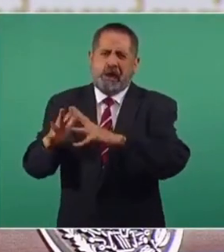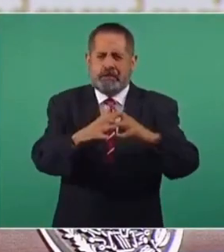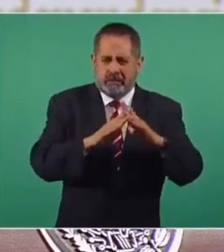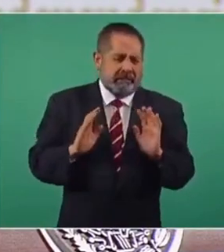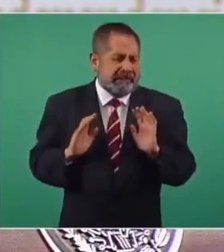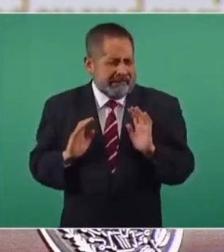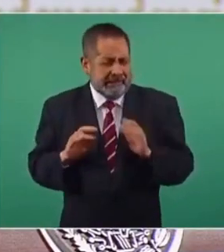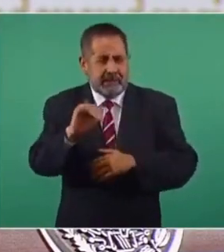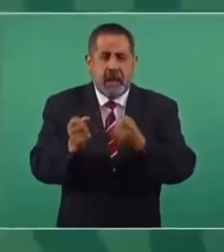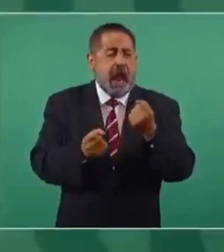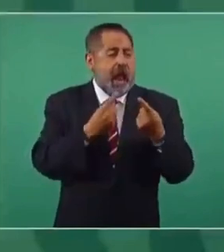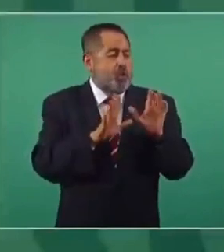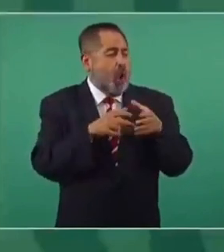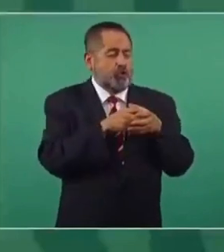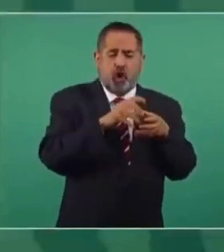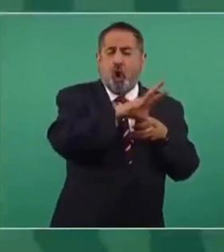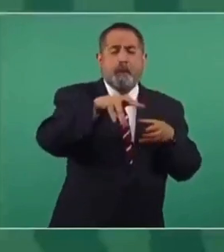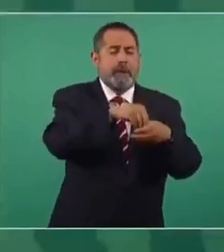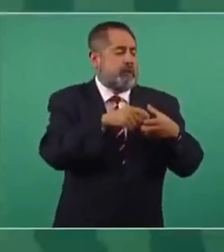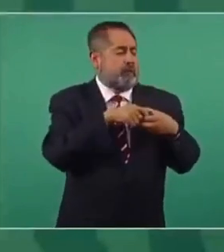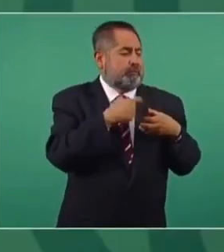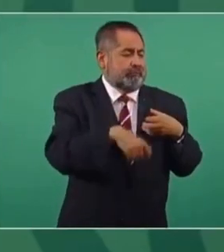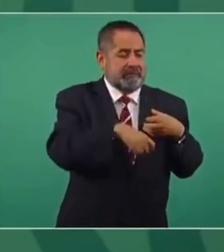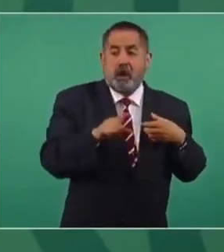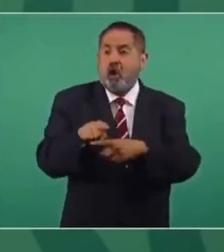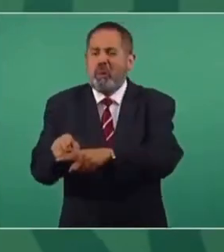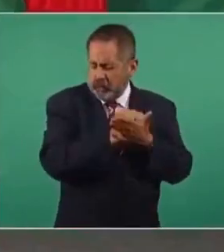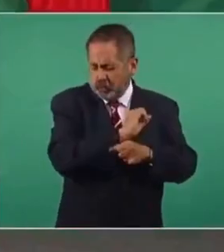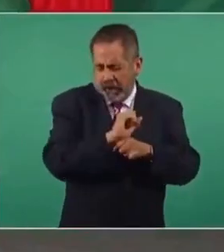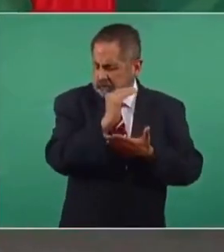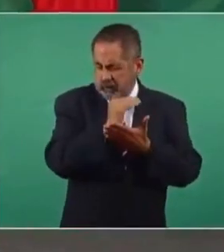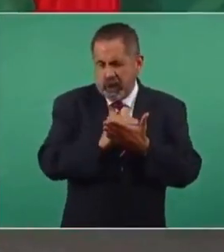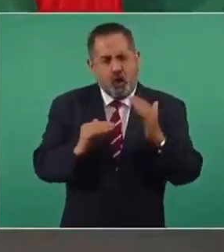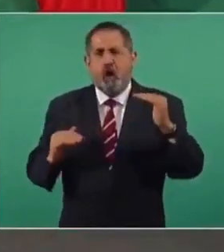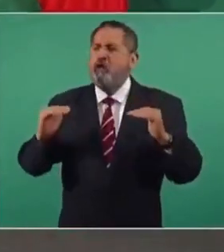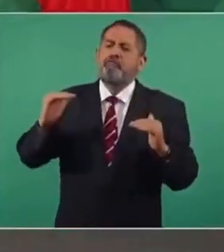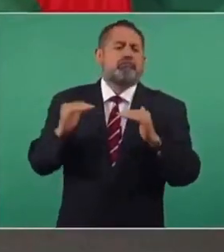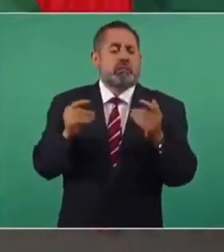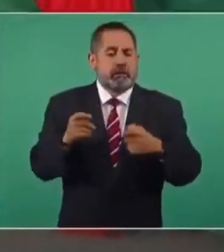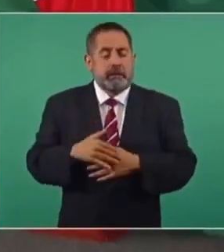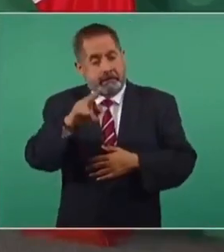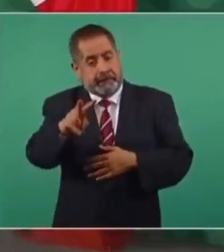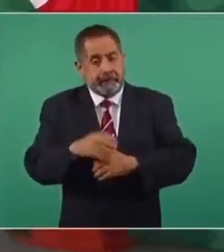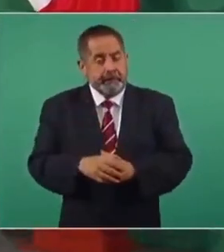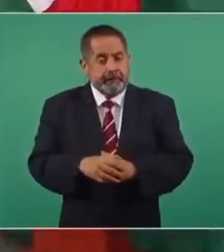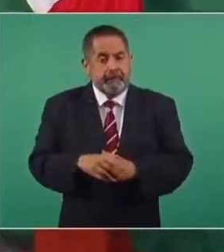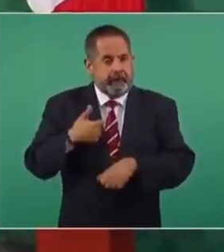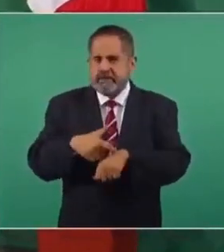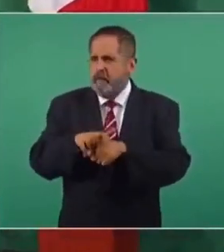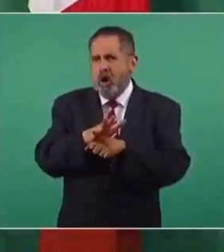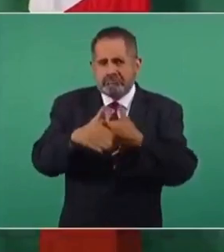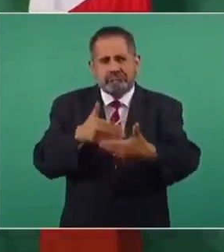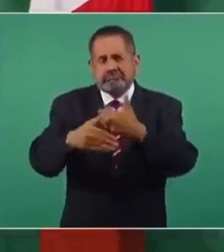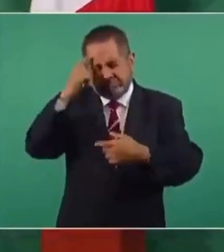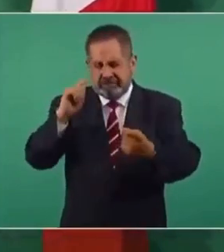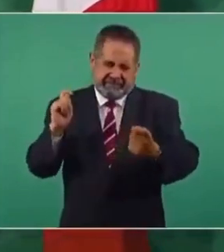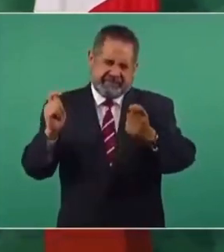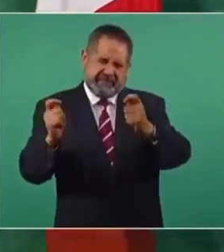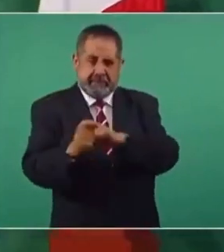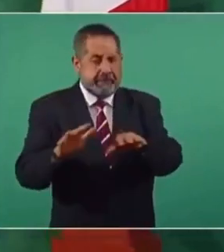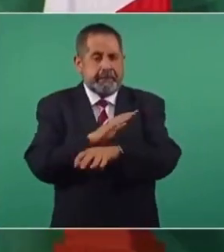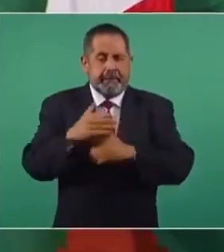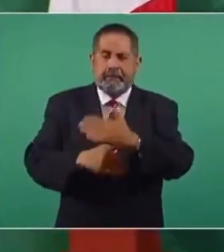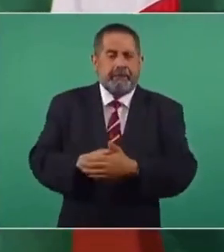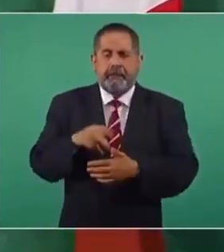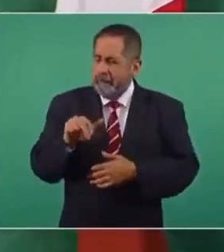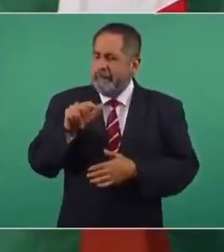Y unos cuantos lo tienen todo. Y la mayoría carece hasta de lo más indispensable. Entonces, sí, nos está dando tiempo para la transformación.